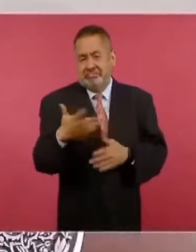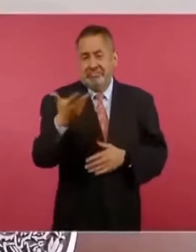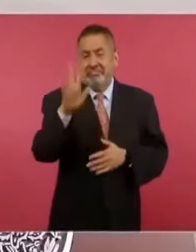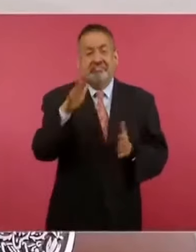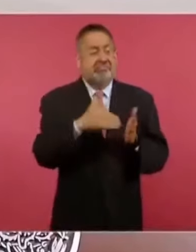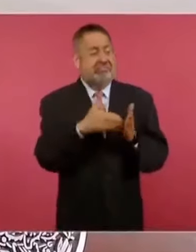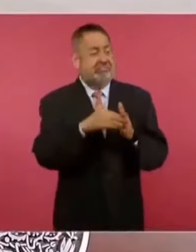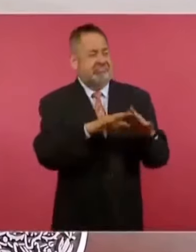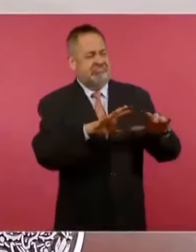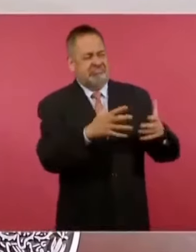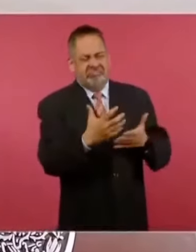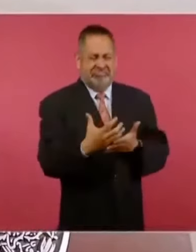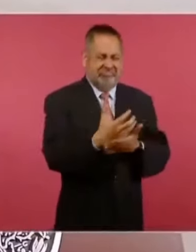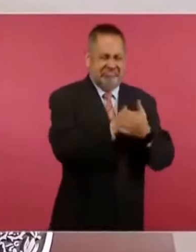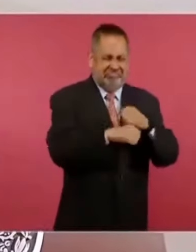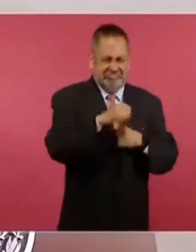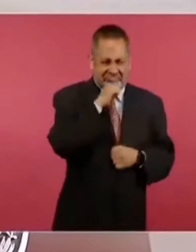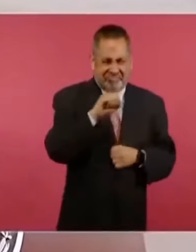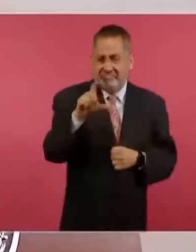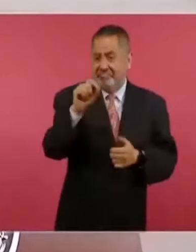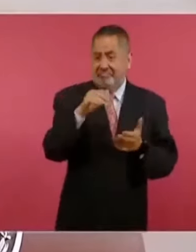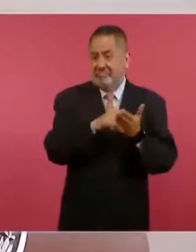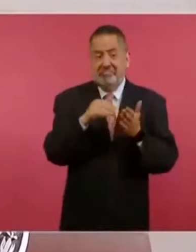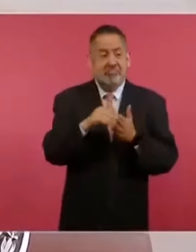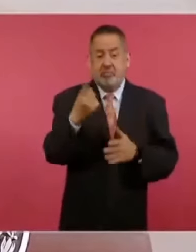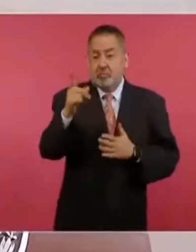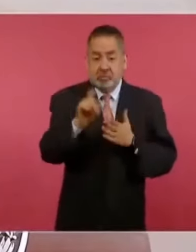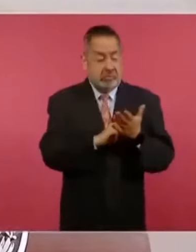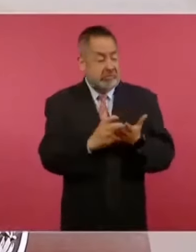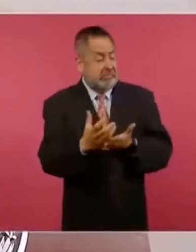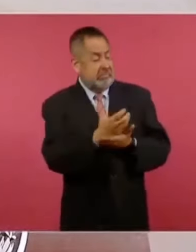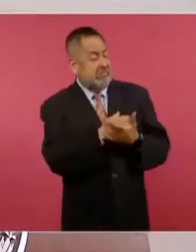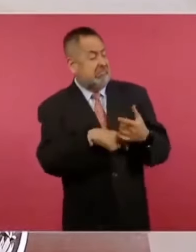1 millón, 2 millones, 3 millones, 5 millones, 10 millones, hasta 20 millones al mes.